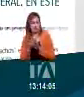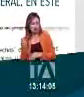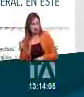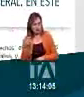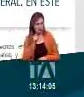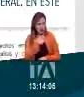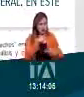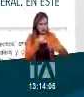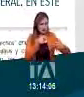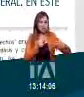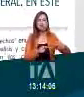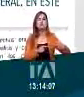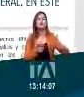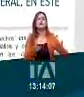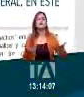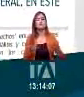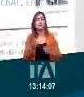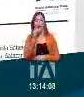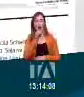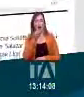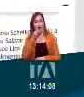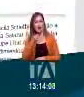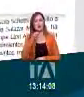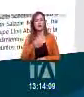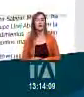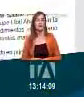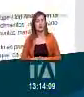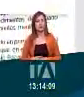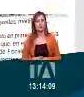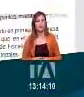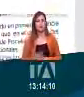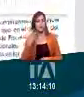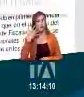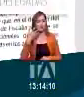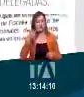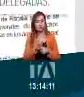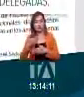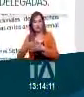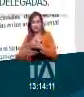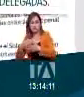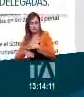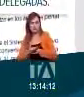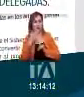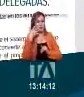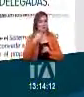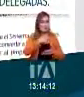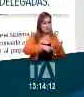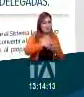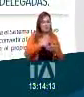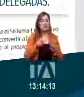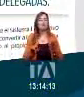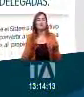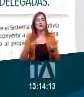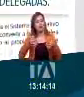en este caso, se dio de manera oral. Además, que la discordancia de fechas entre el documento emitido y la fecha de firma responde a